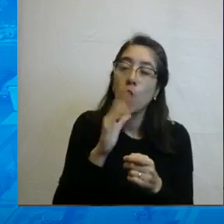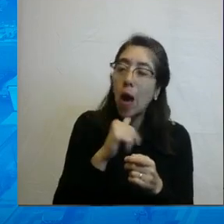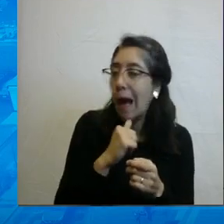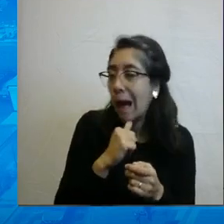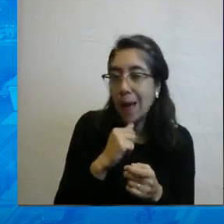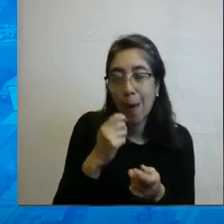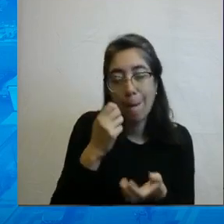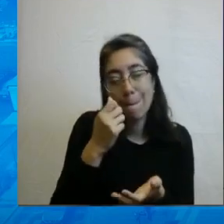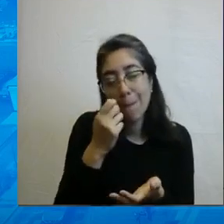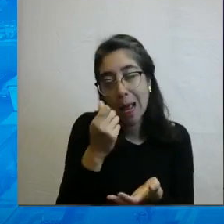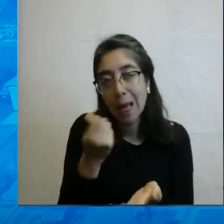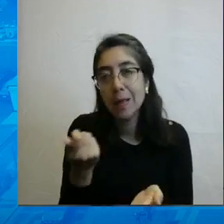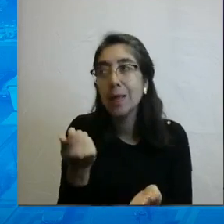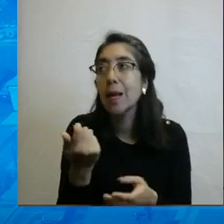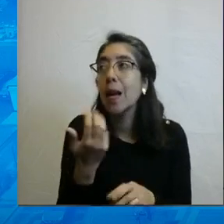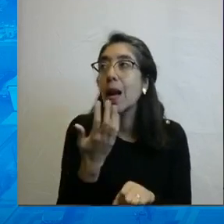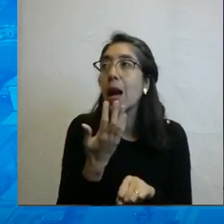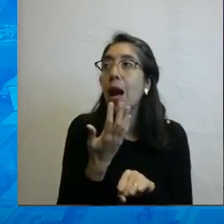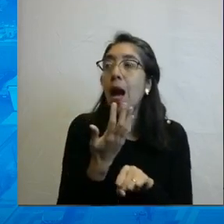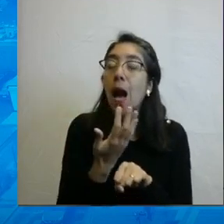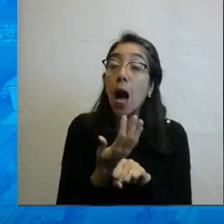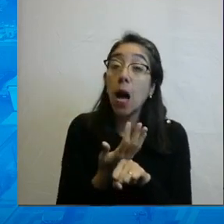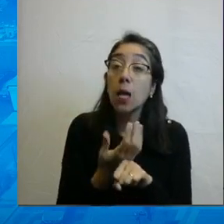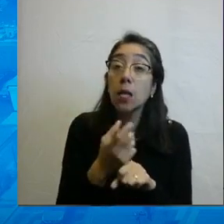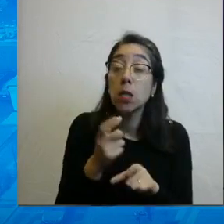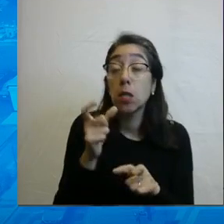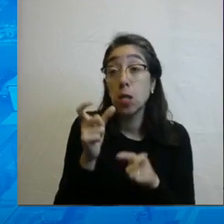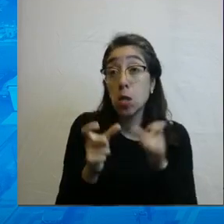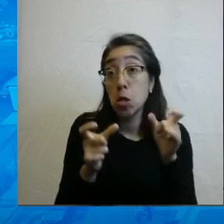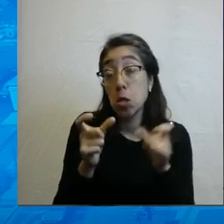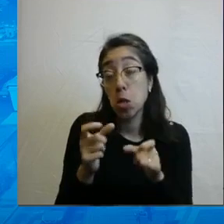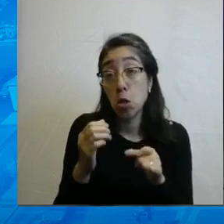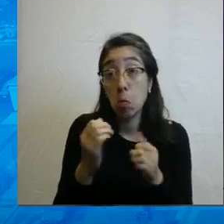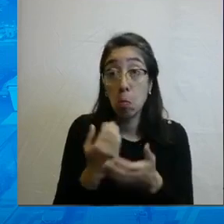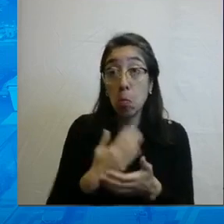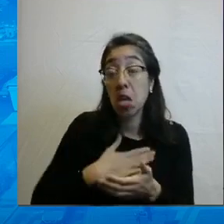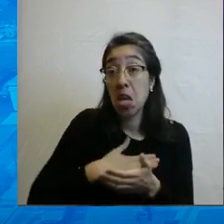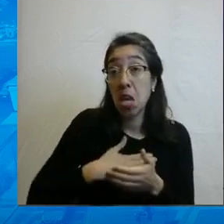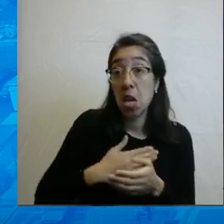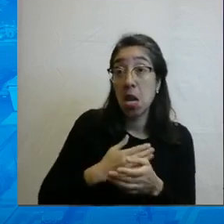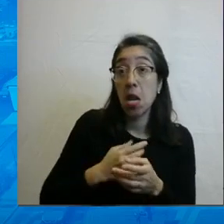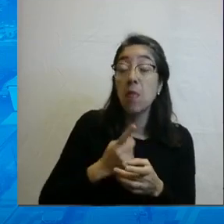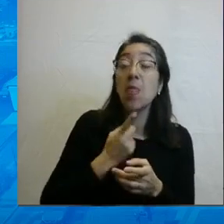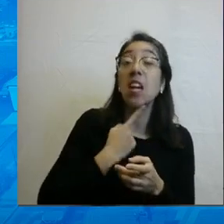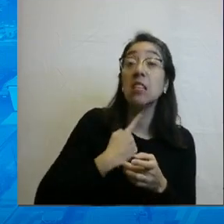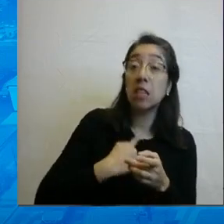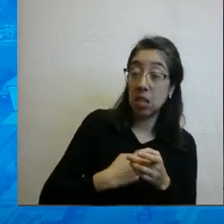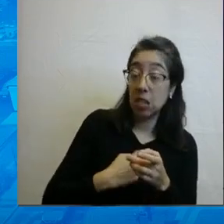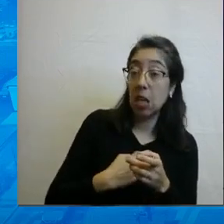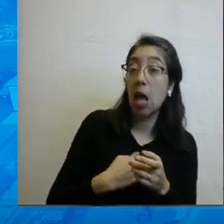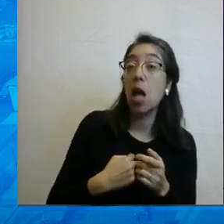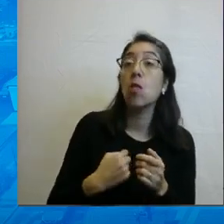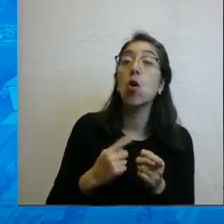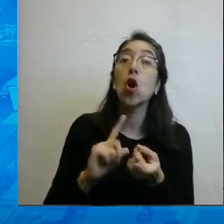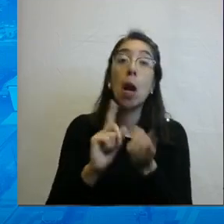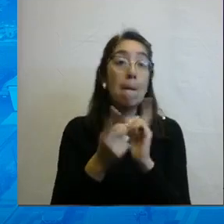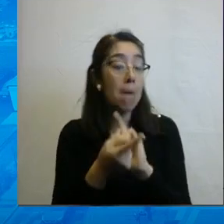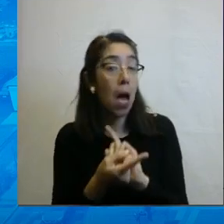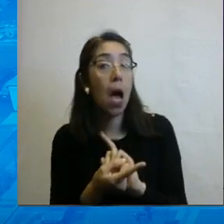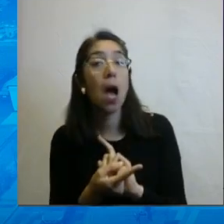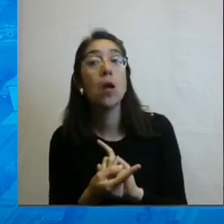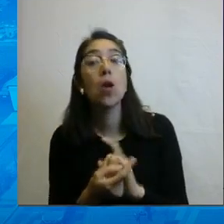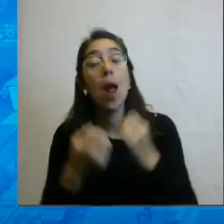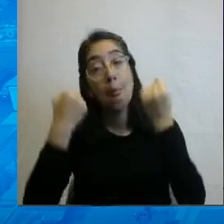deporte, que los niños han querido venir al colegio, están llegando temprano. El niño que se portaba mal ya se porta bien. Entonces, el deporte